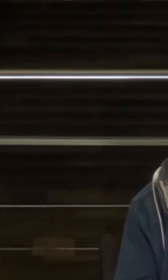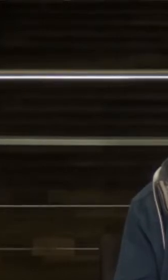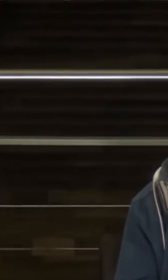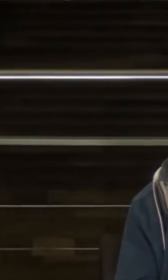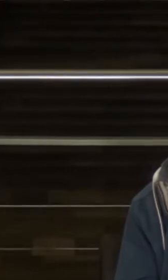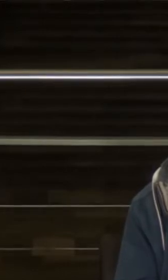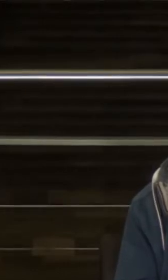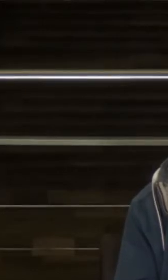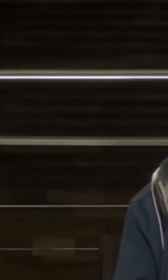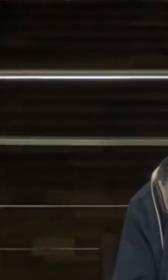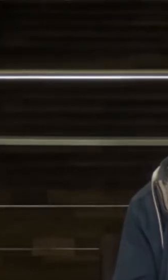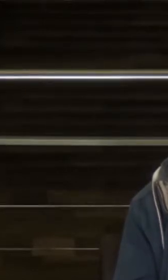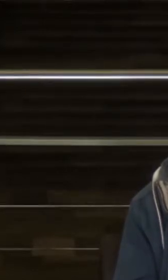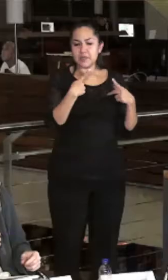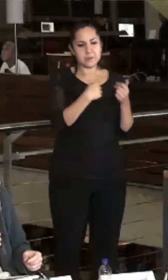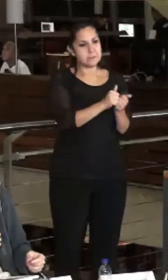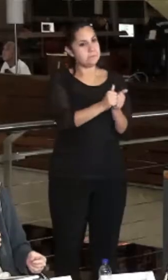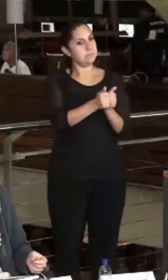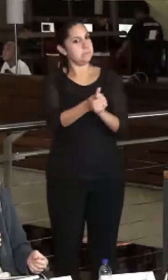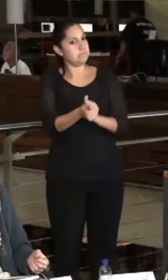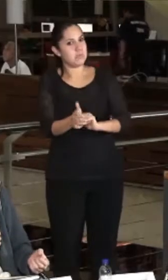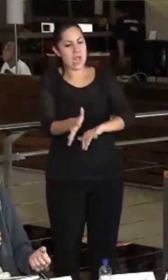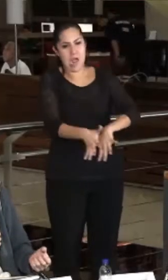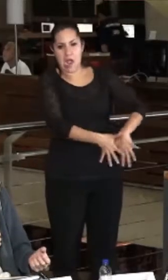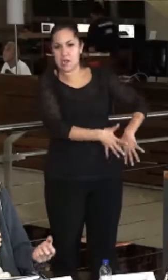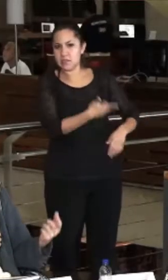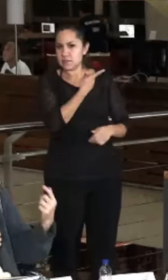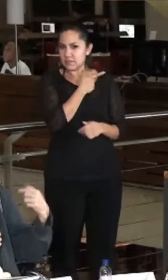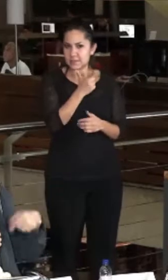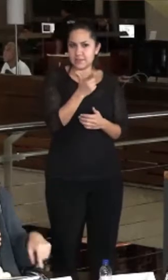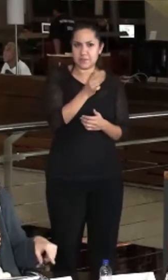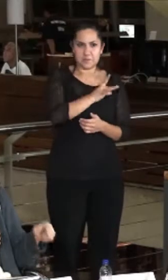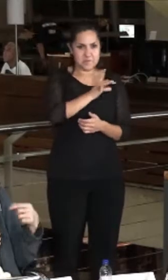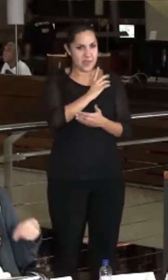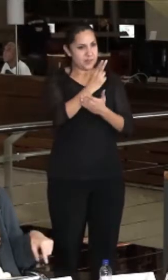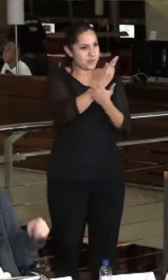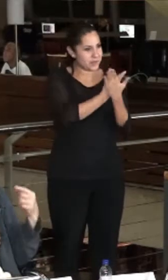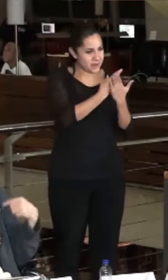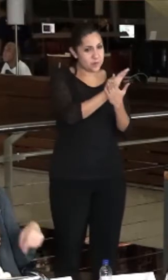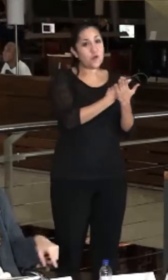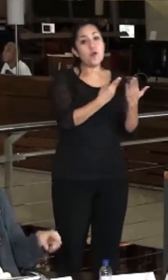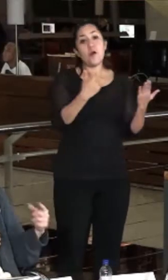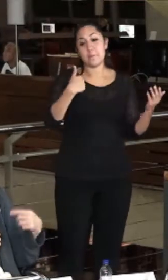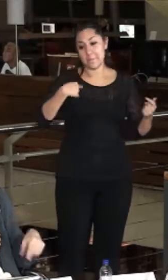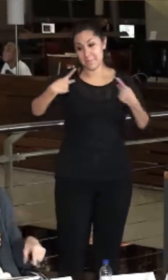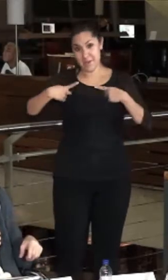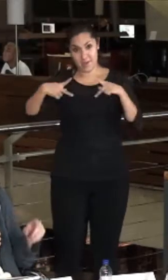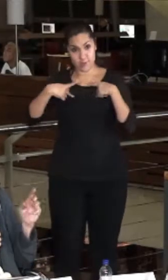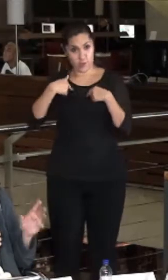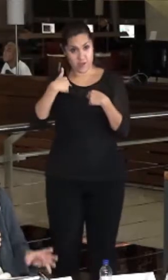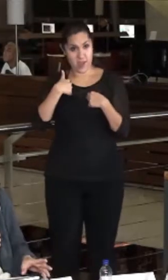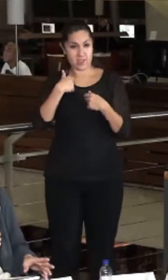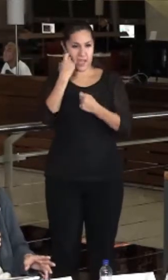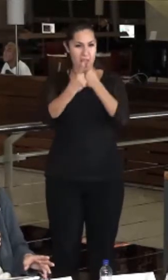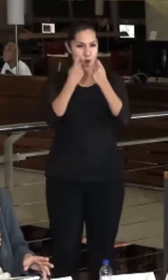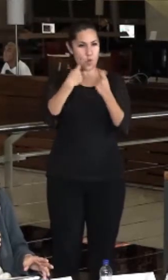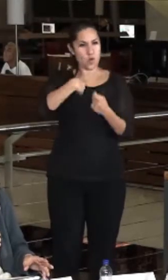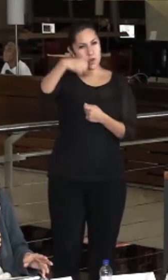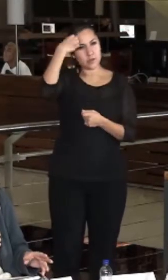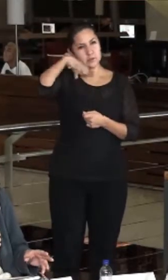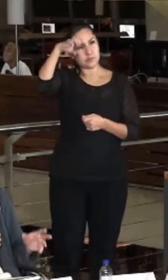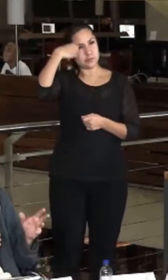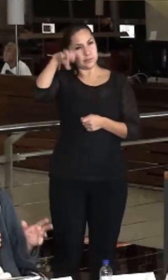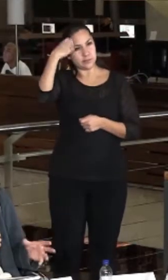nosotros que somos dibujantes yo siento que alguna manera conectamos con el niño todo el tiempo el niño